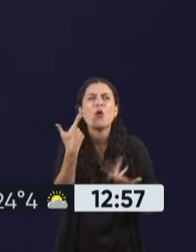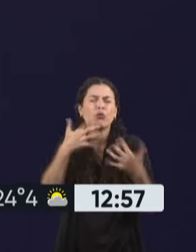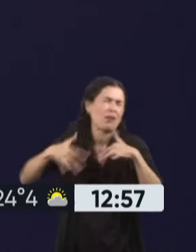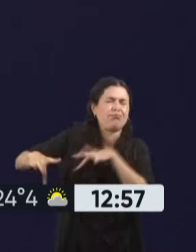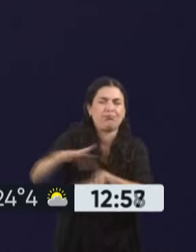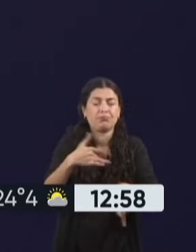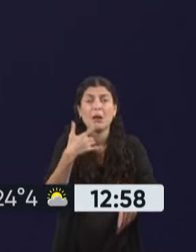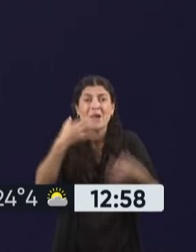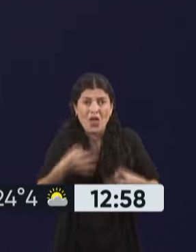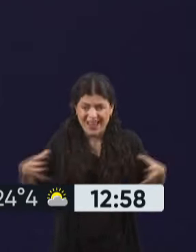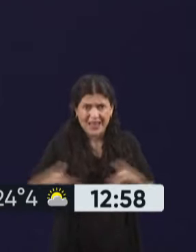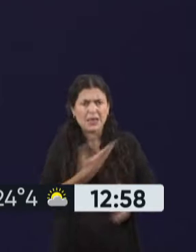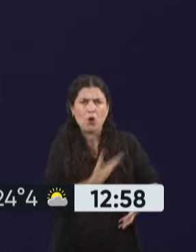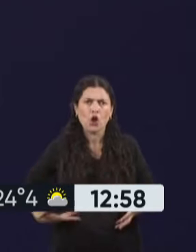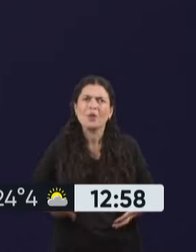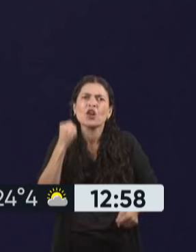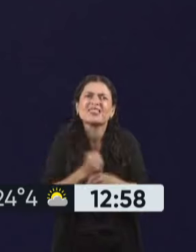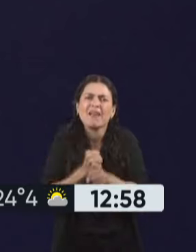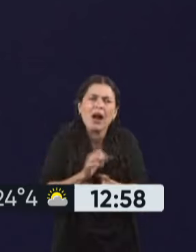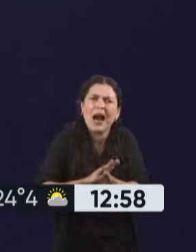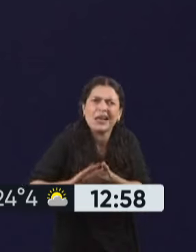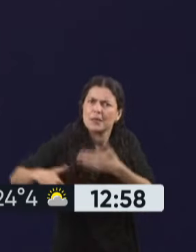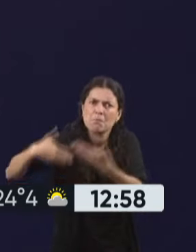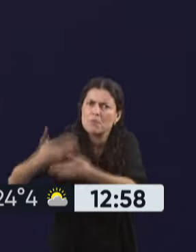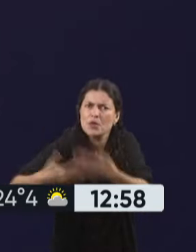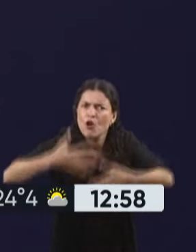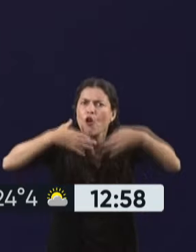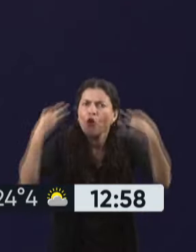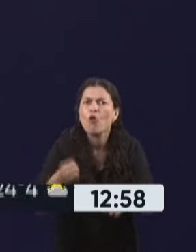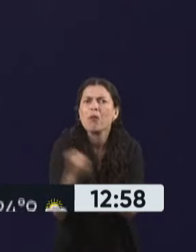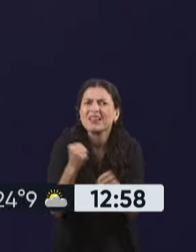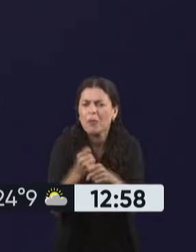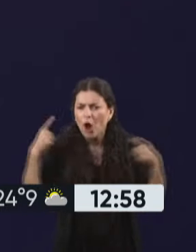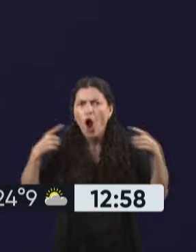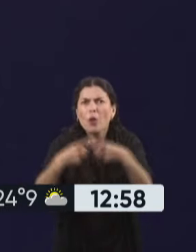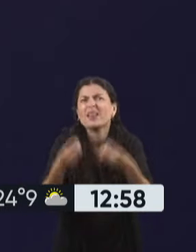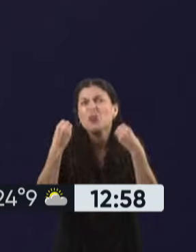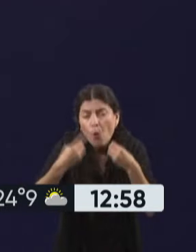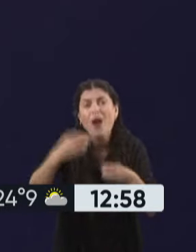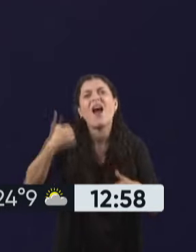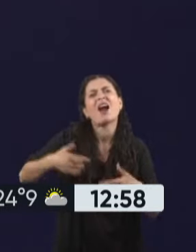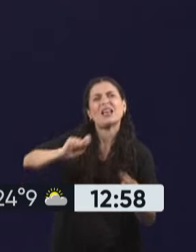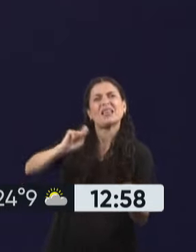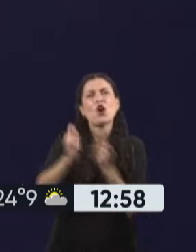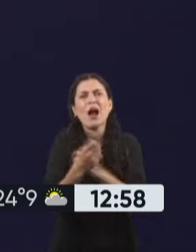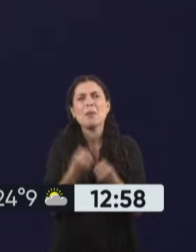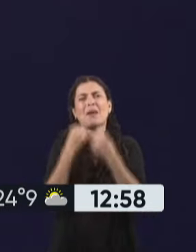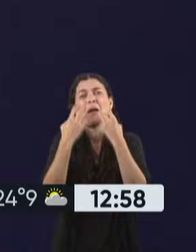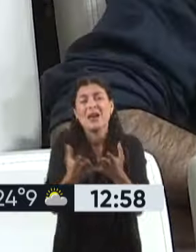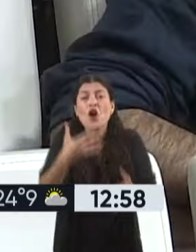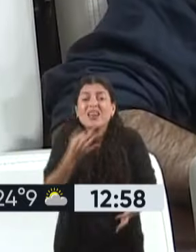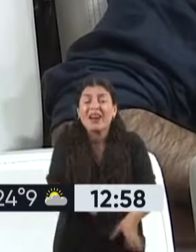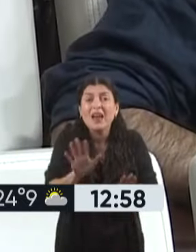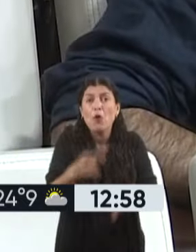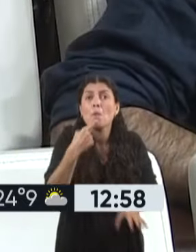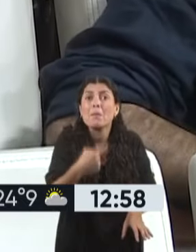que somos gente honesta, honorable y que hacemos todo para lograr nuestro norte, que es una Argentina mejor. Así que sí, me resulta insultante.